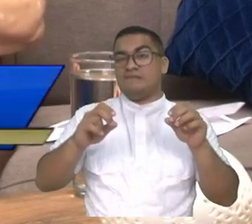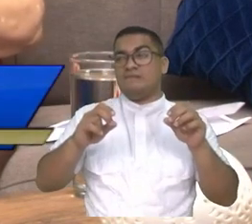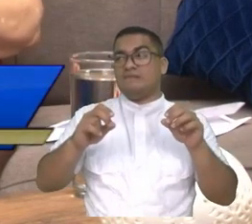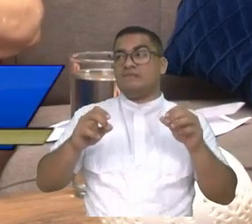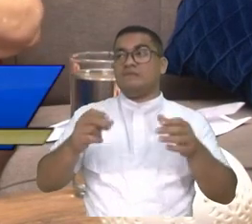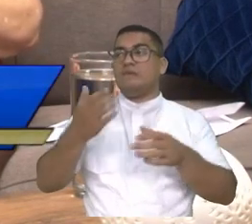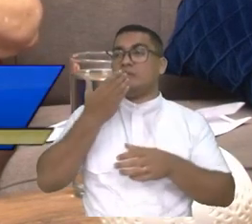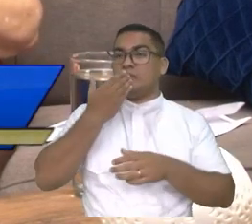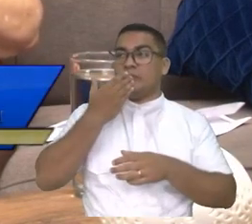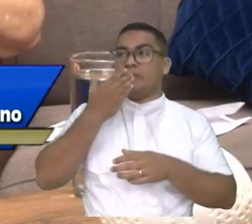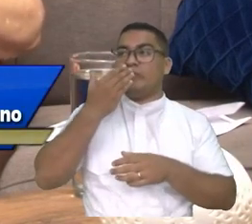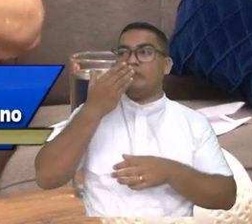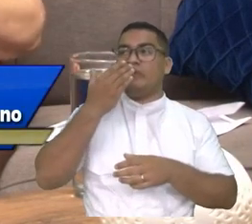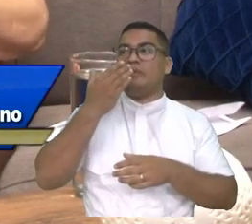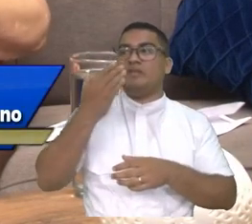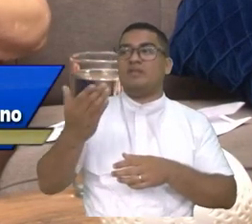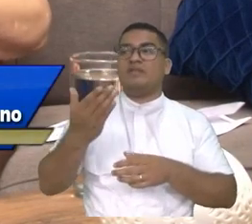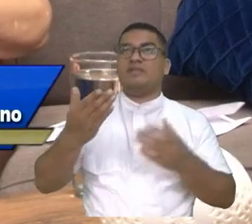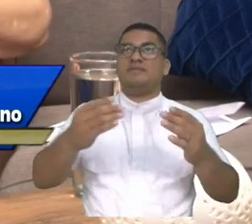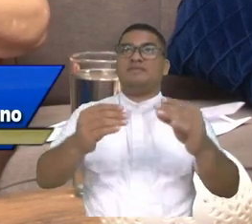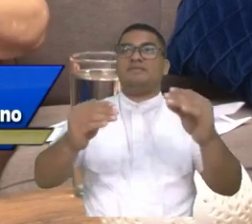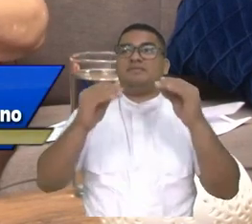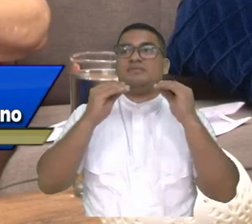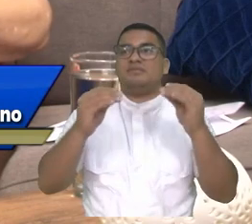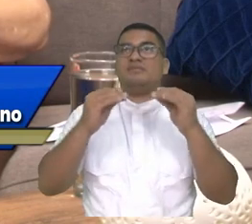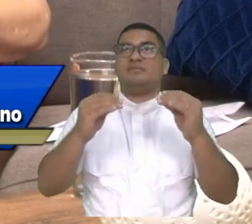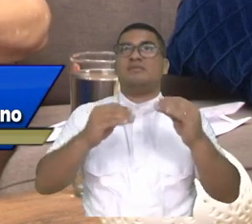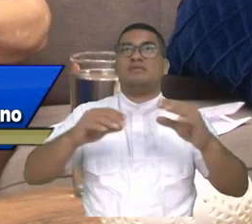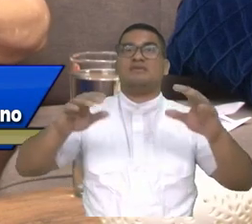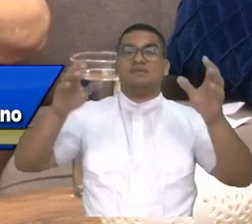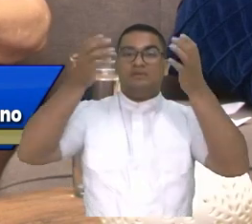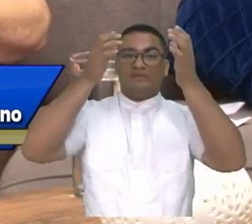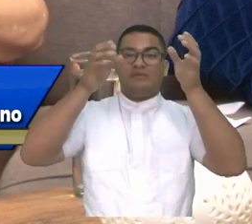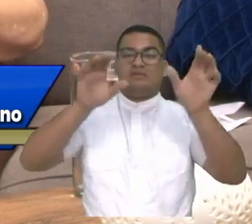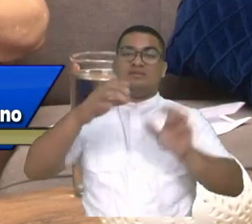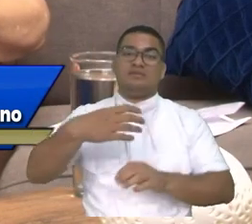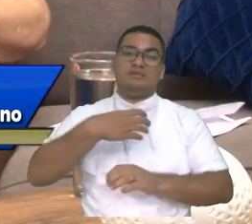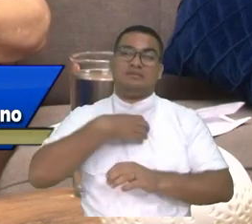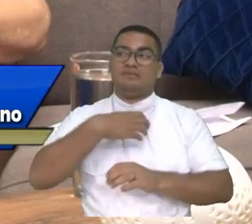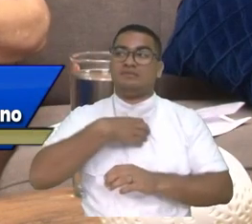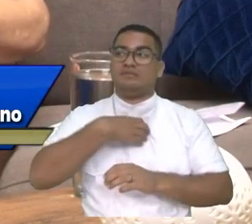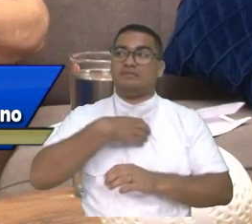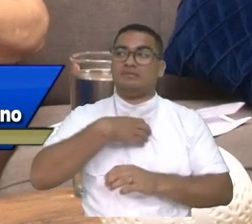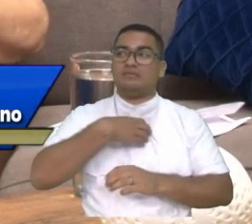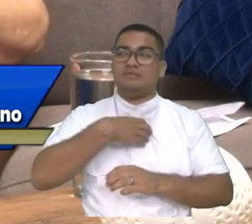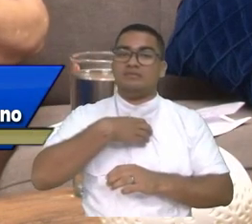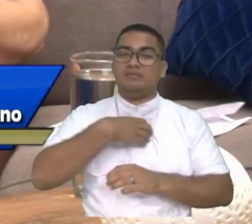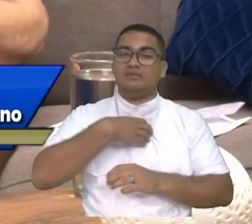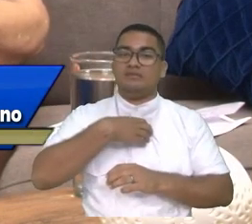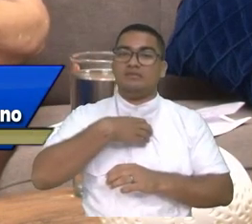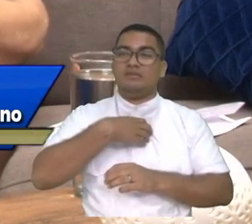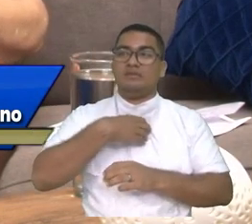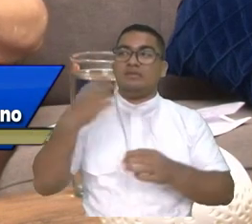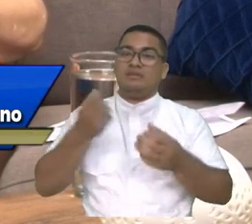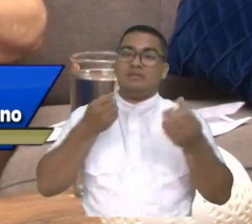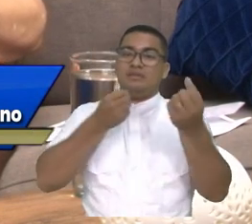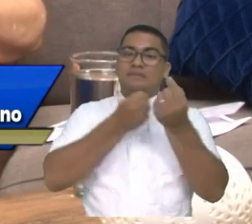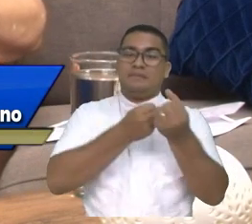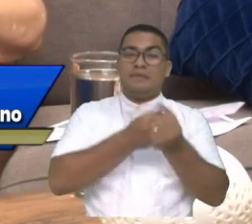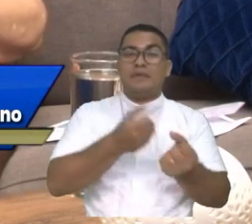en favor de la educación y la cultura nuestra, y en apoyo,